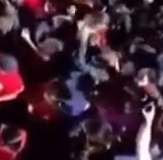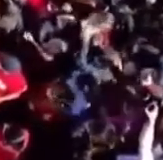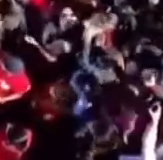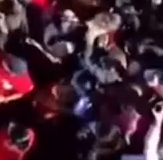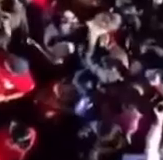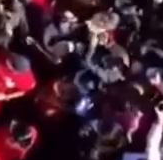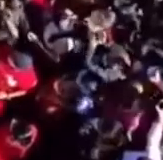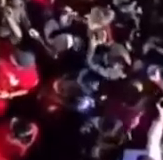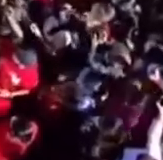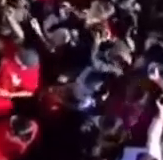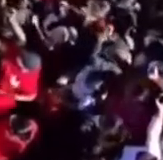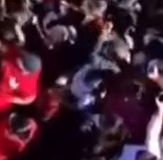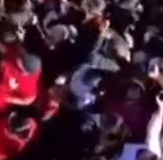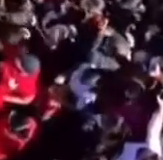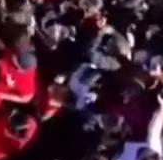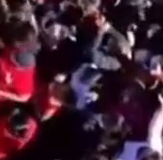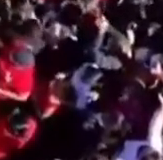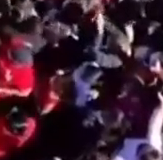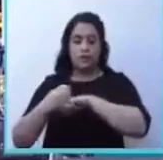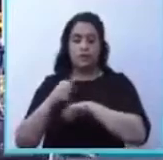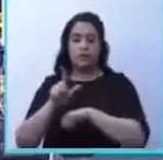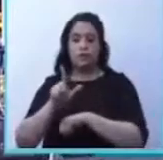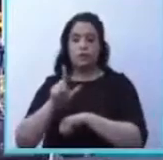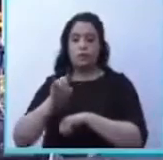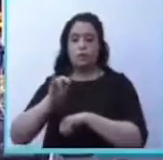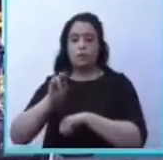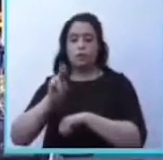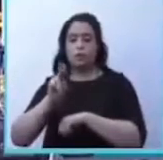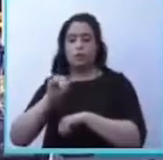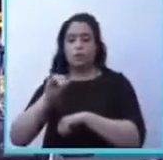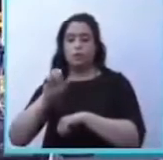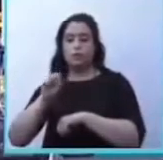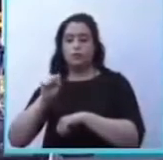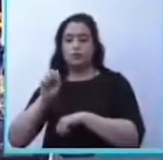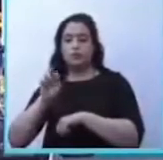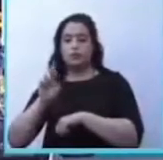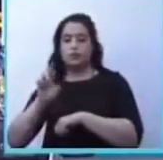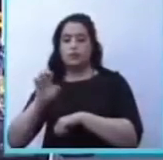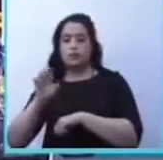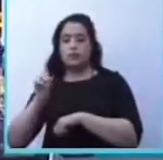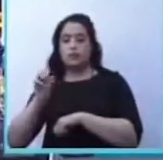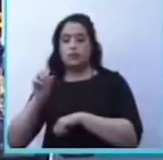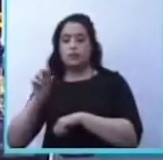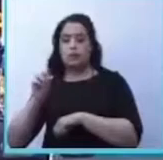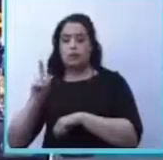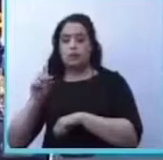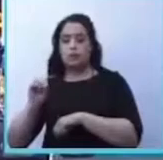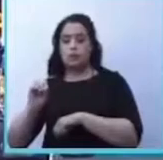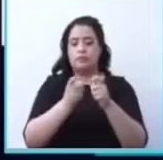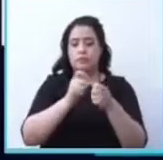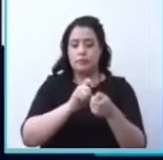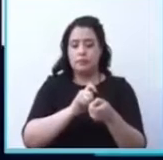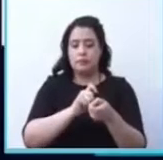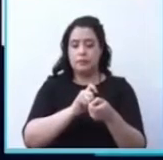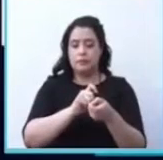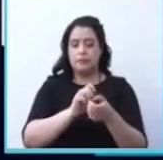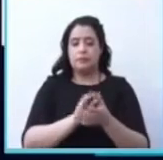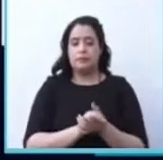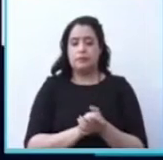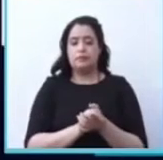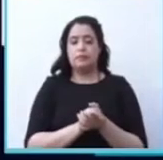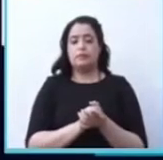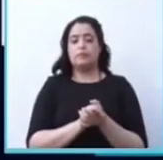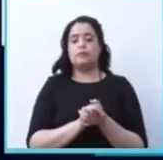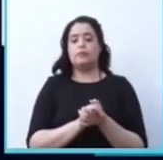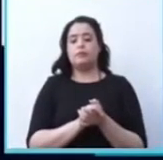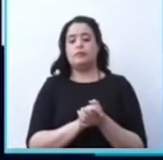una ceremonia en el Estadio Nacional de Tegucigalpa, entre el aplauso de miles de sus compatriotas e invitados